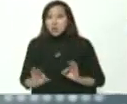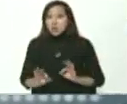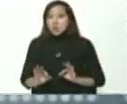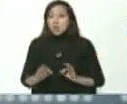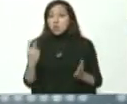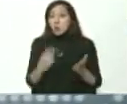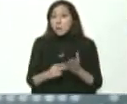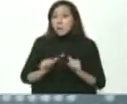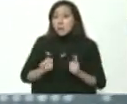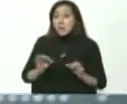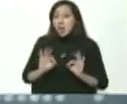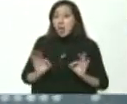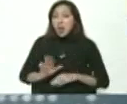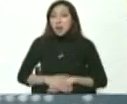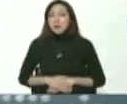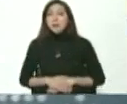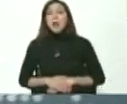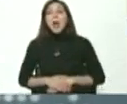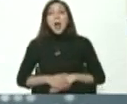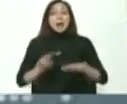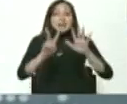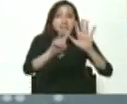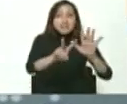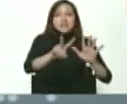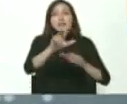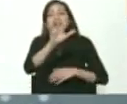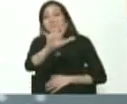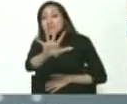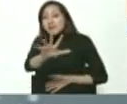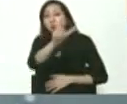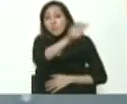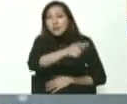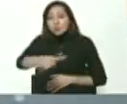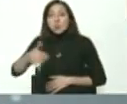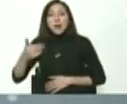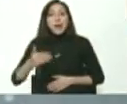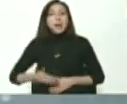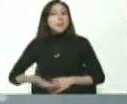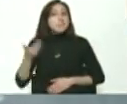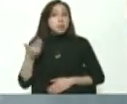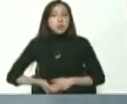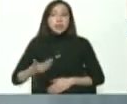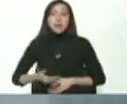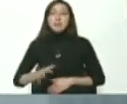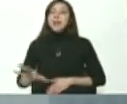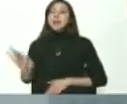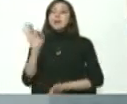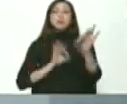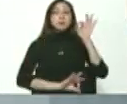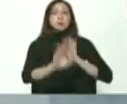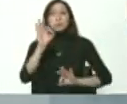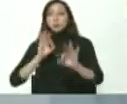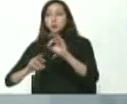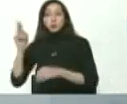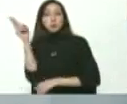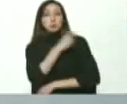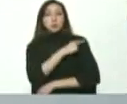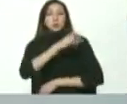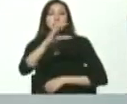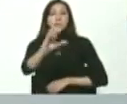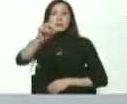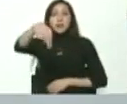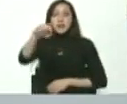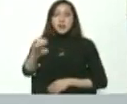2000, eligió a los 7 miembros, a los 5 miembros principales, a los 5 rectores del CNE que ya